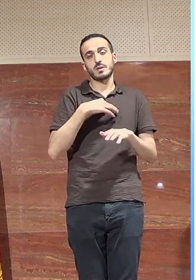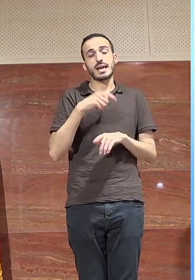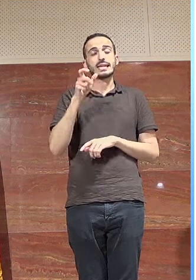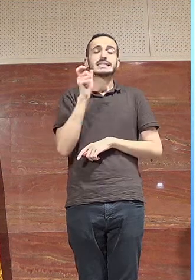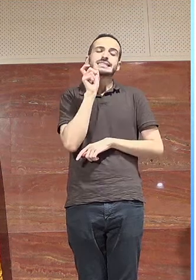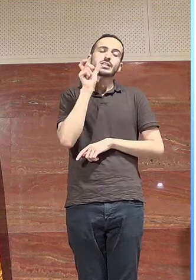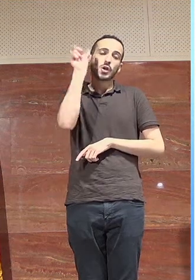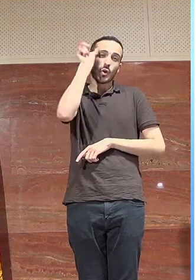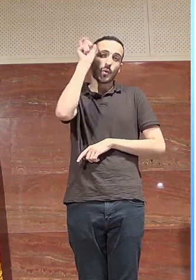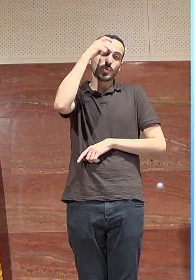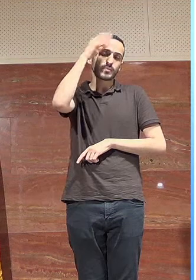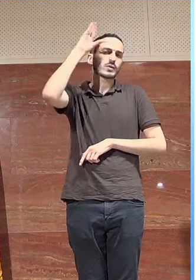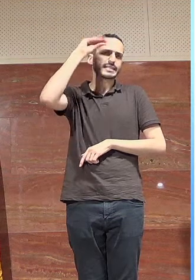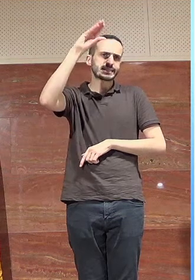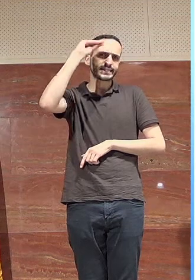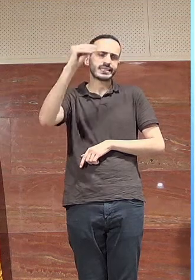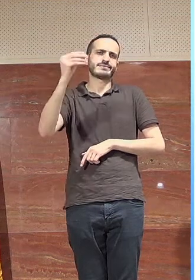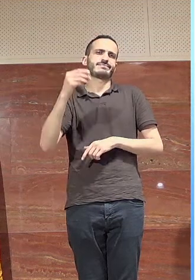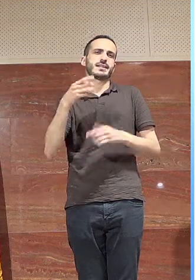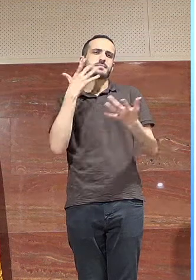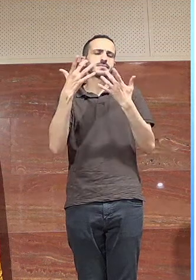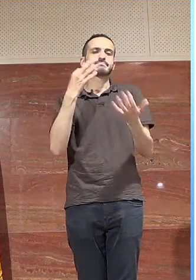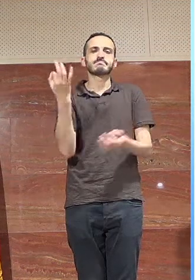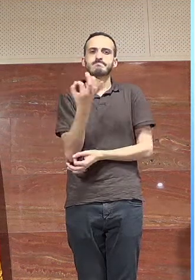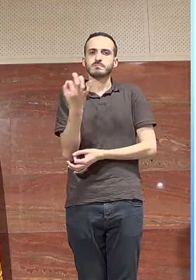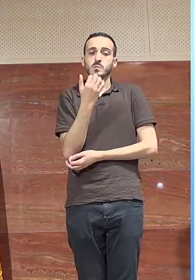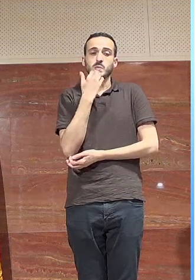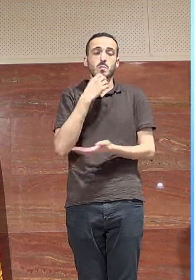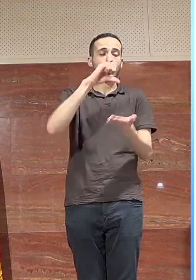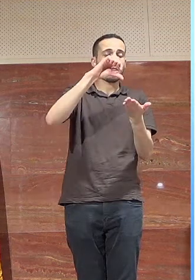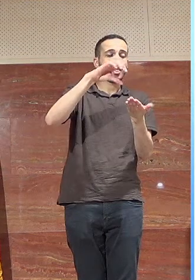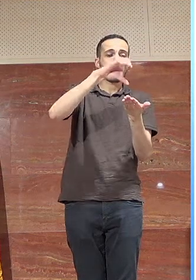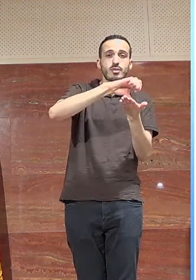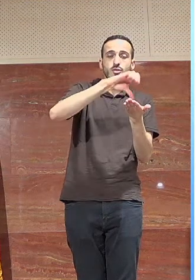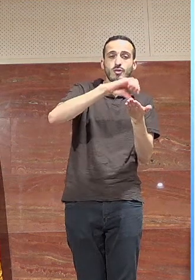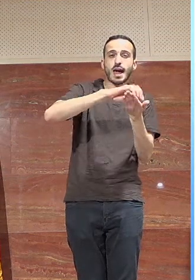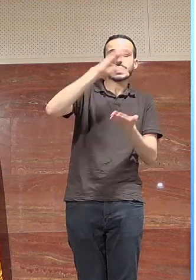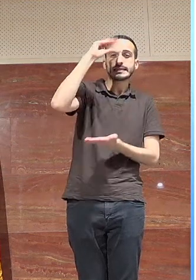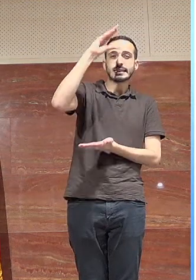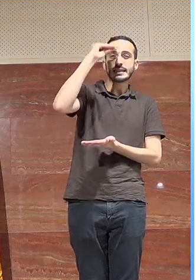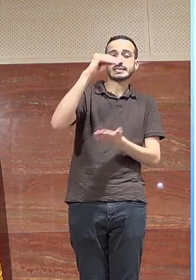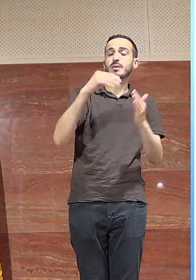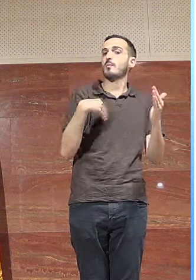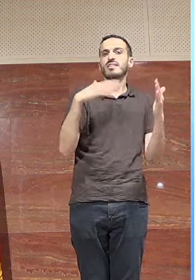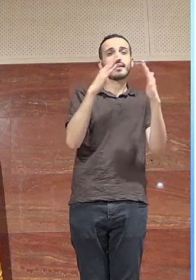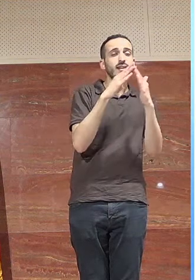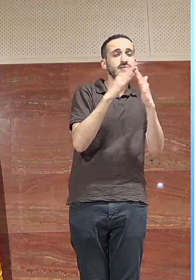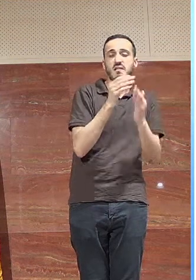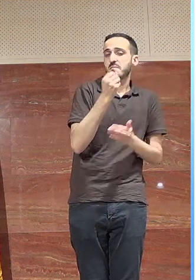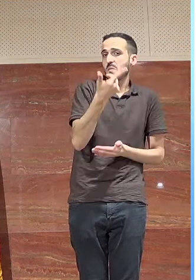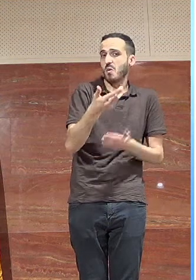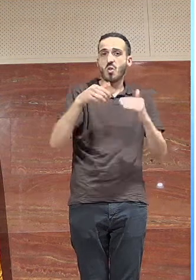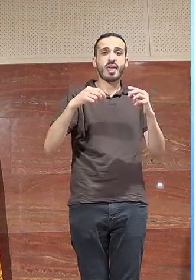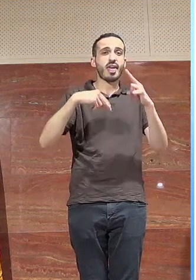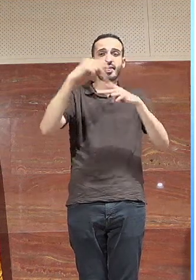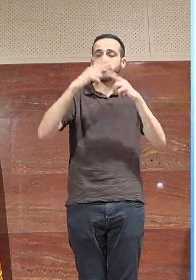tenéis ahí. Como veis, destaca tanto la parte de ciudad y de inteligente, hay poco de hogar, hay poco de edificio, hay poco de